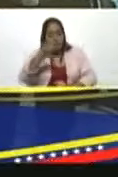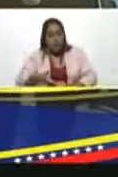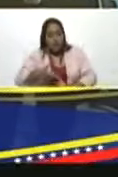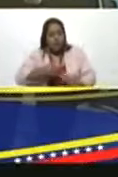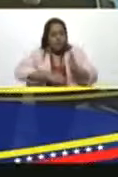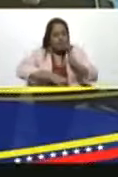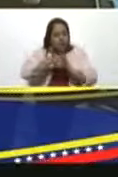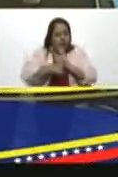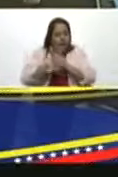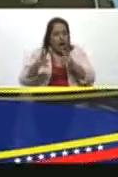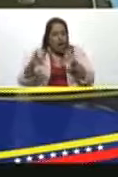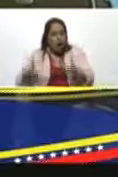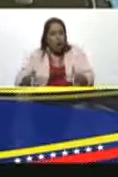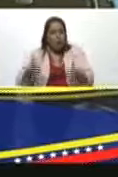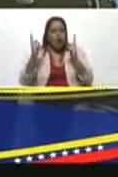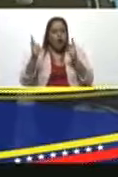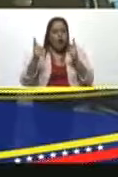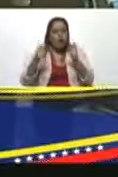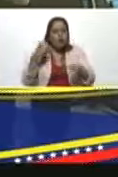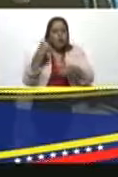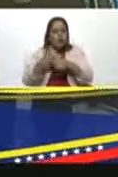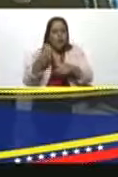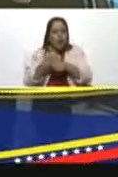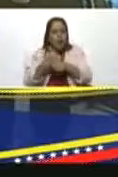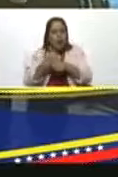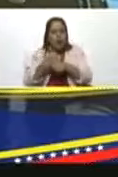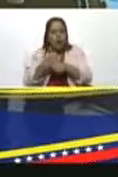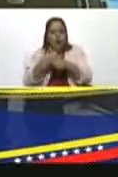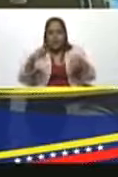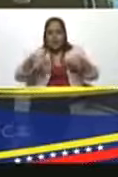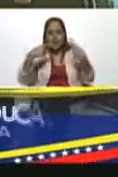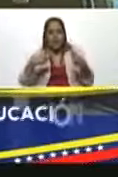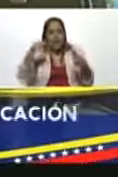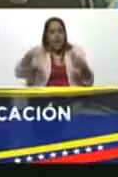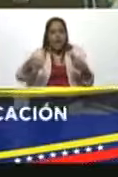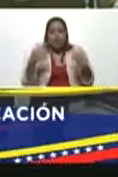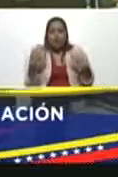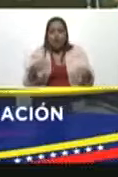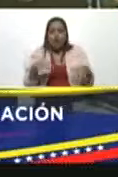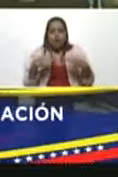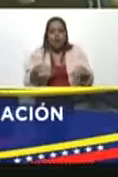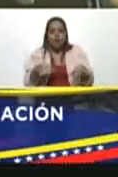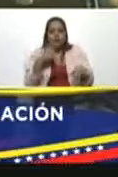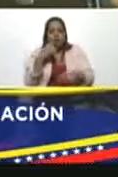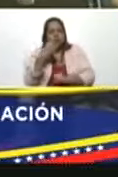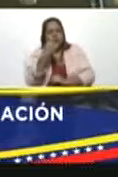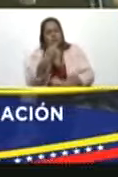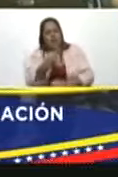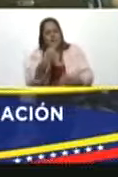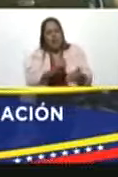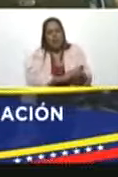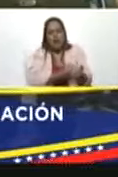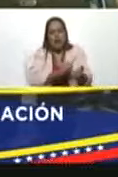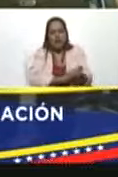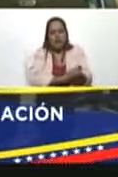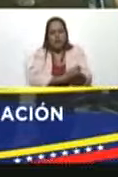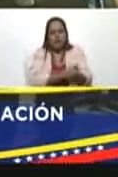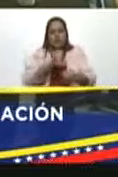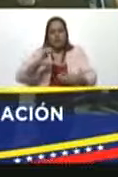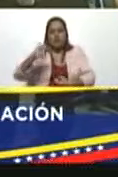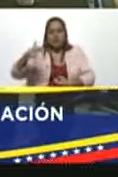sale a inaugurar una obra, ya esto es común. Y lo decía nuestro hermano Che